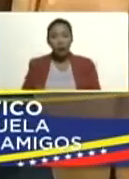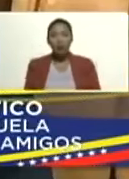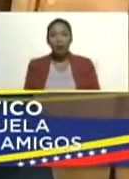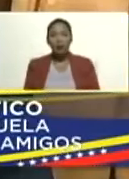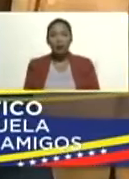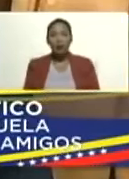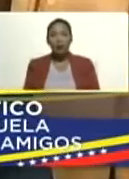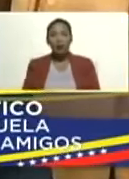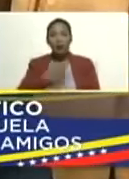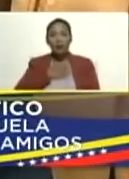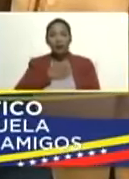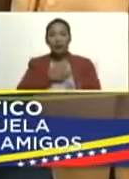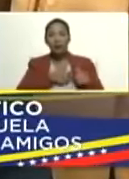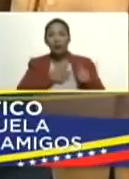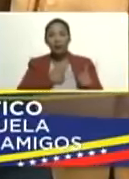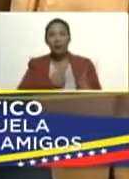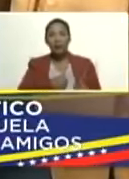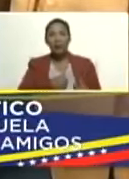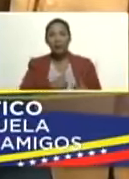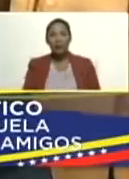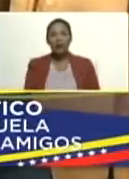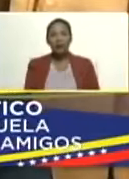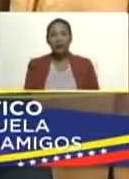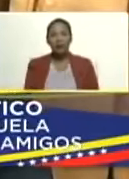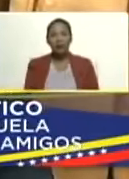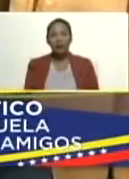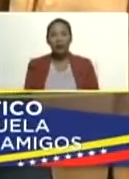de mi corazón,